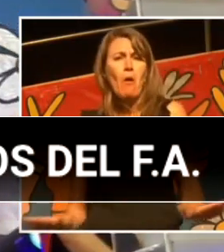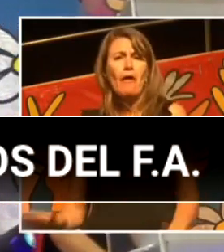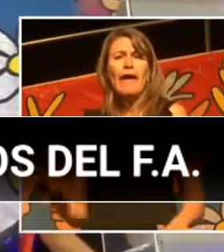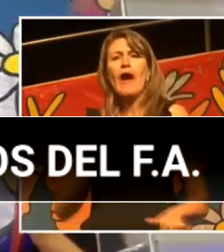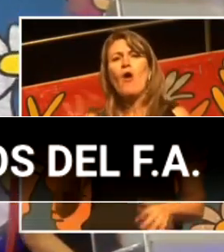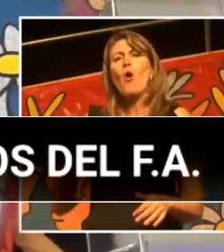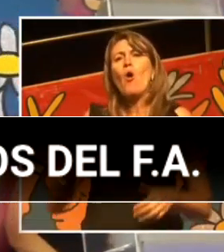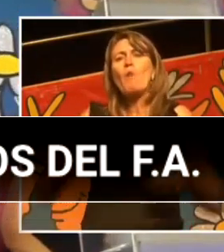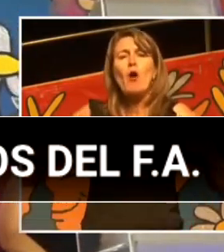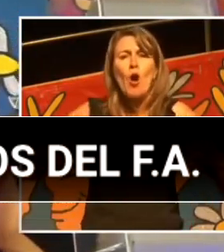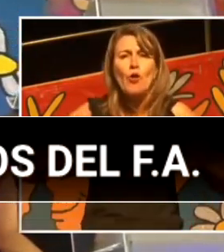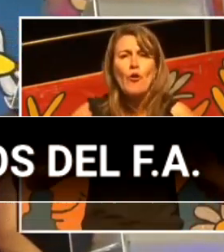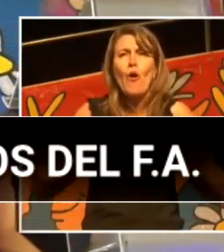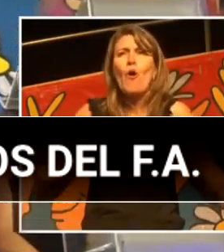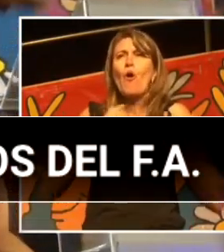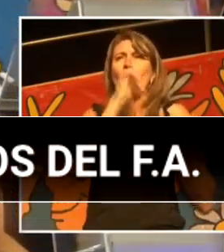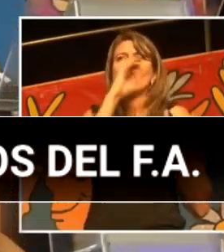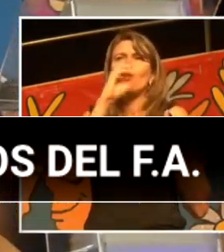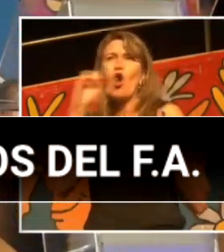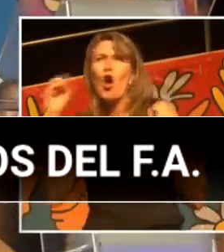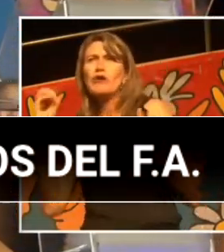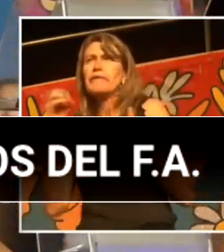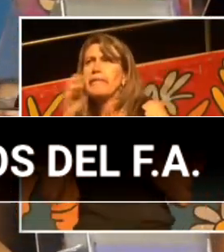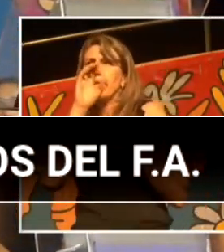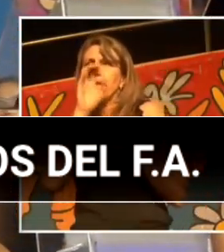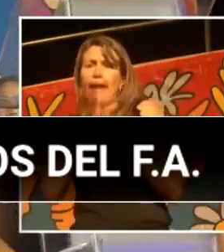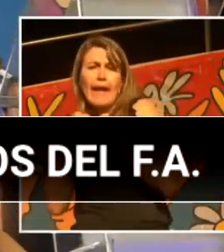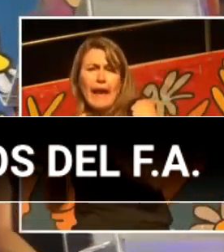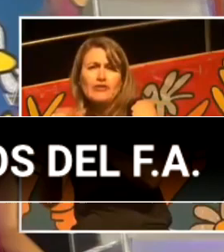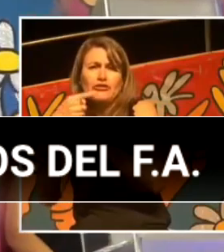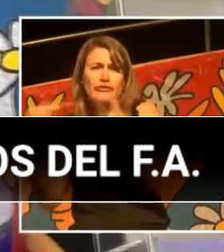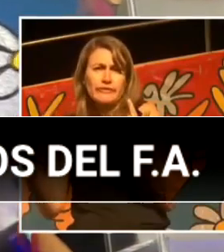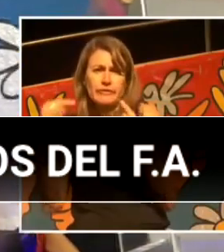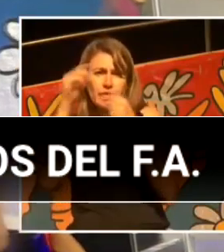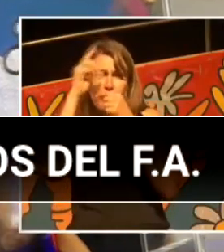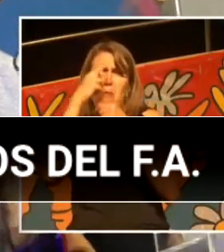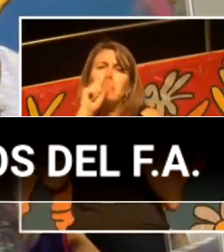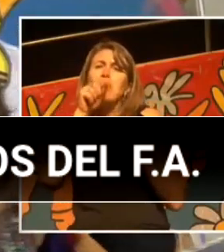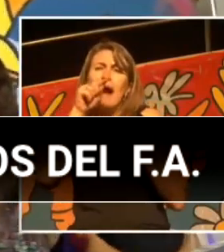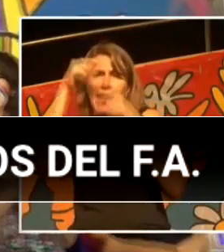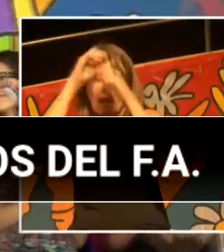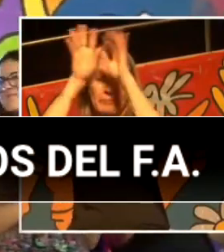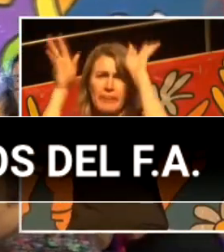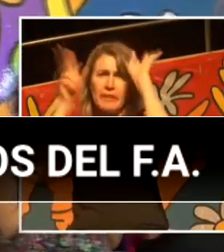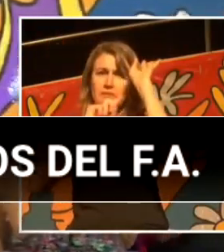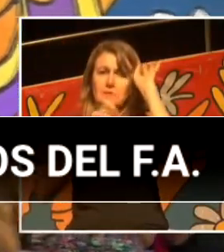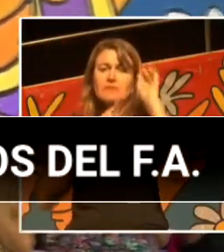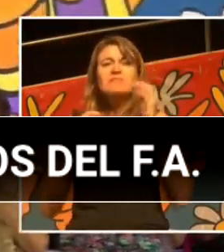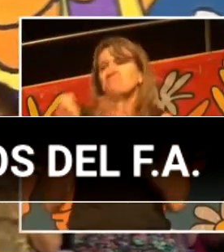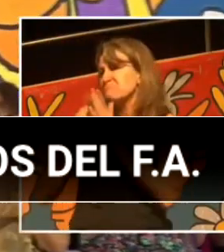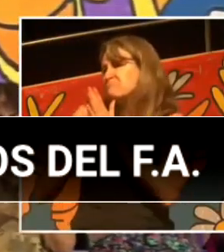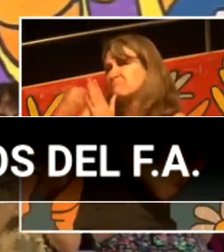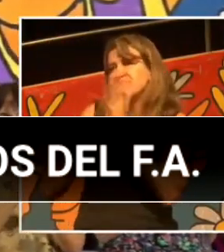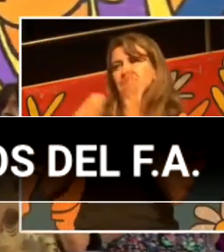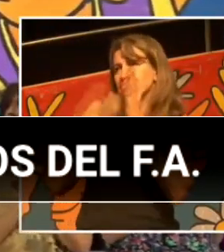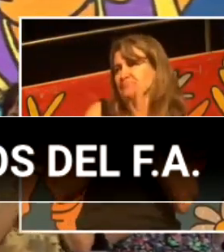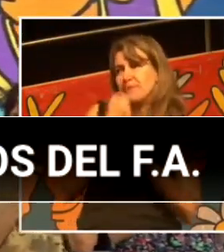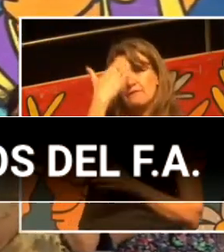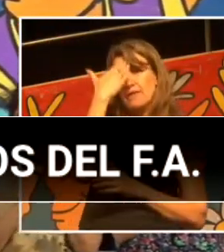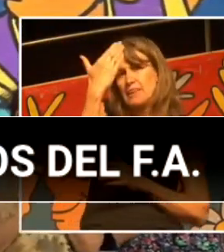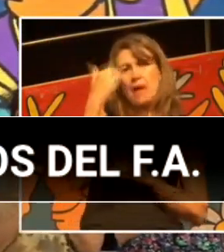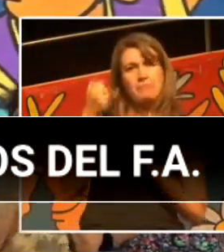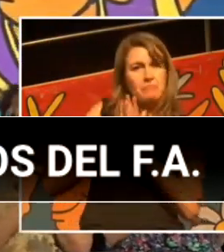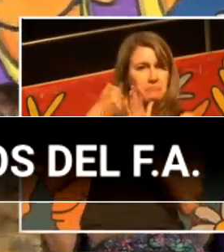ni zoológico ni carancho somos militantes de la izquierda orgullosamente militante de la